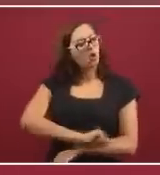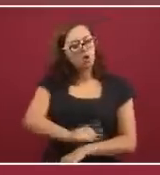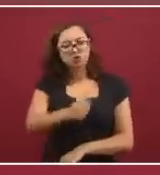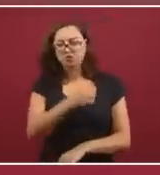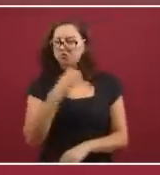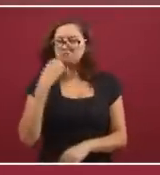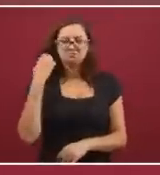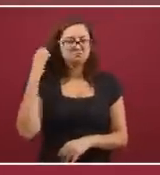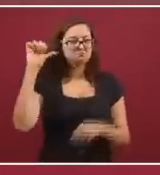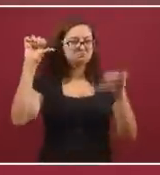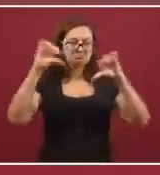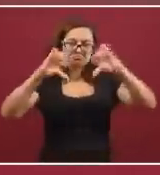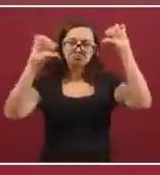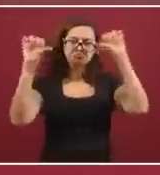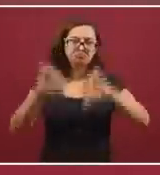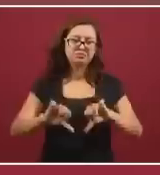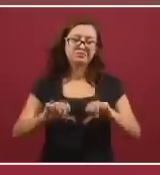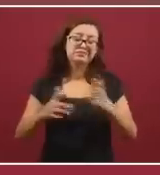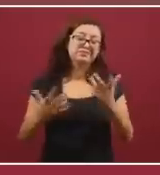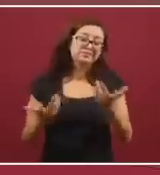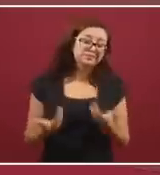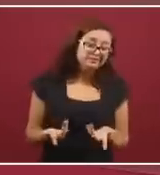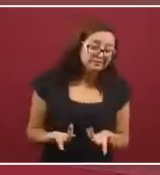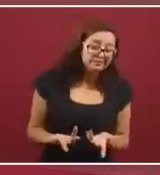porque pues está cuidando